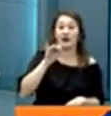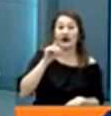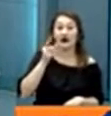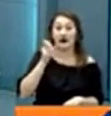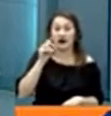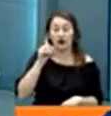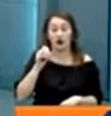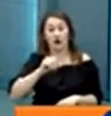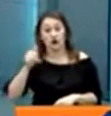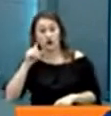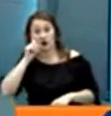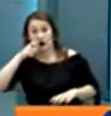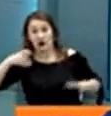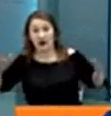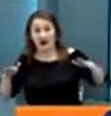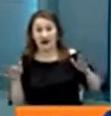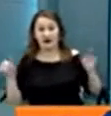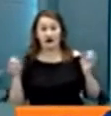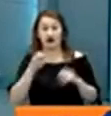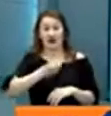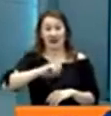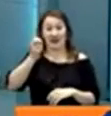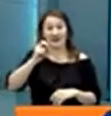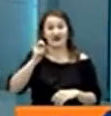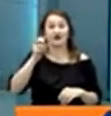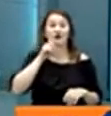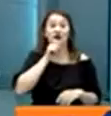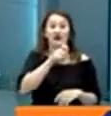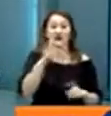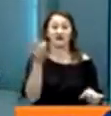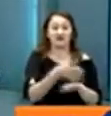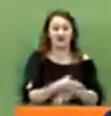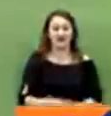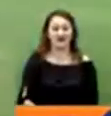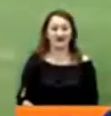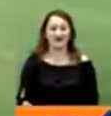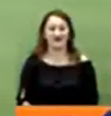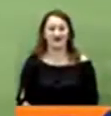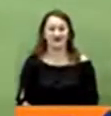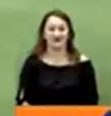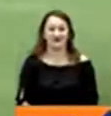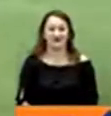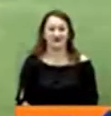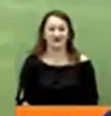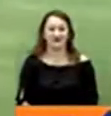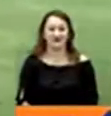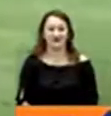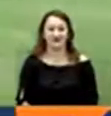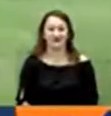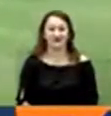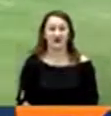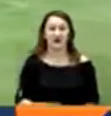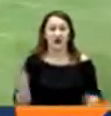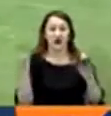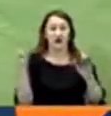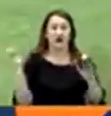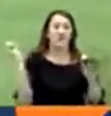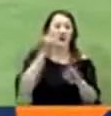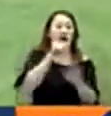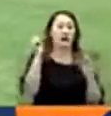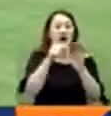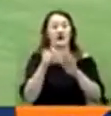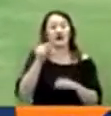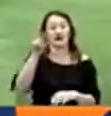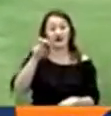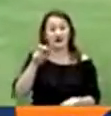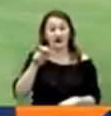Águilas Doradas frente a Bucaramanga. Aquí está el resumen de la primera fecha. De los 7 remates a puerta que hizo el América,